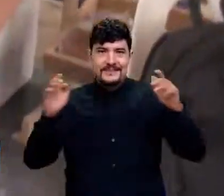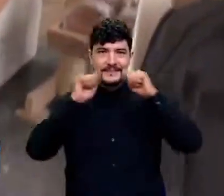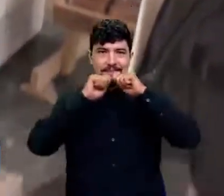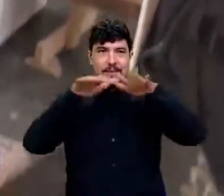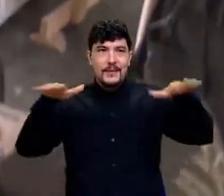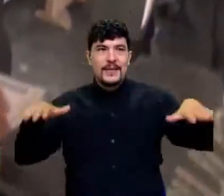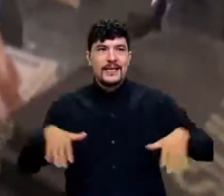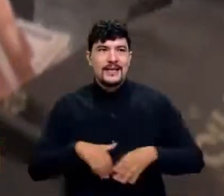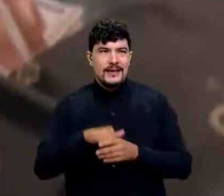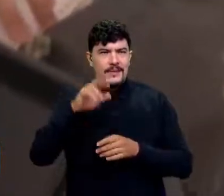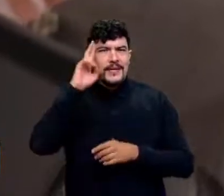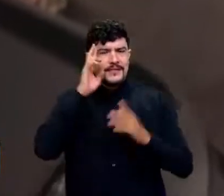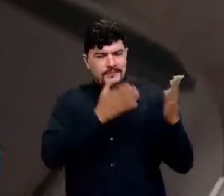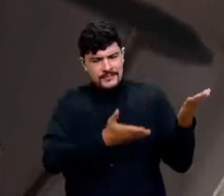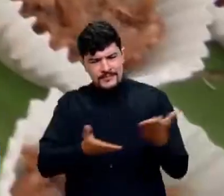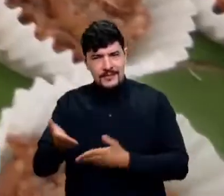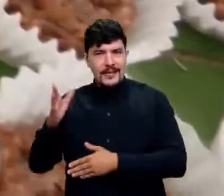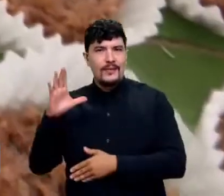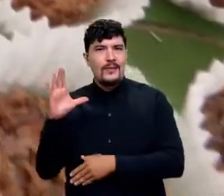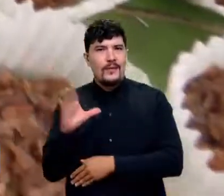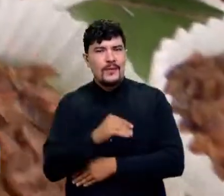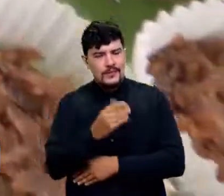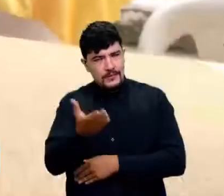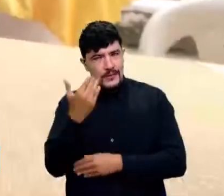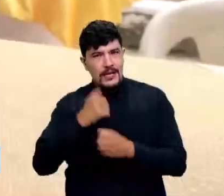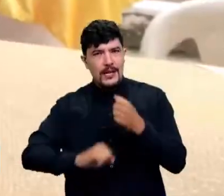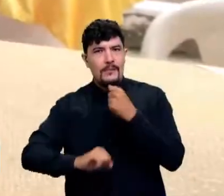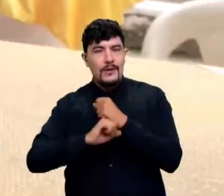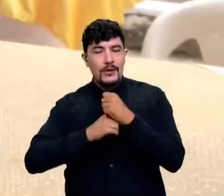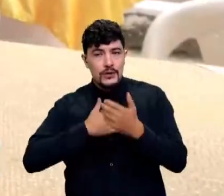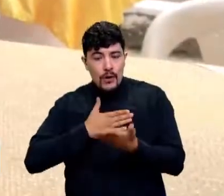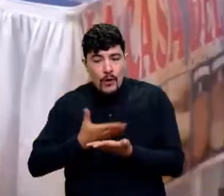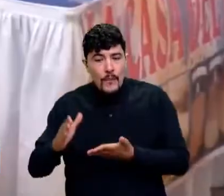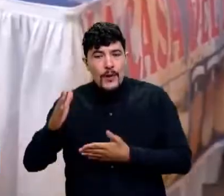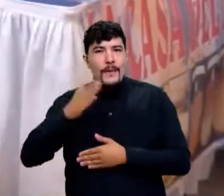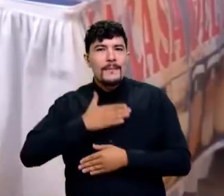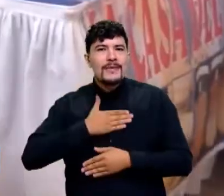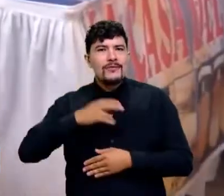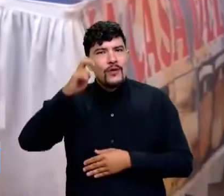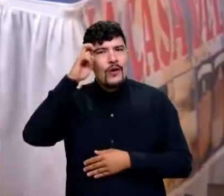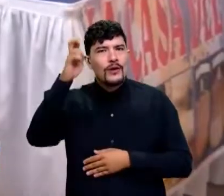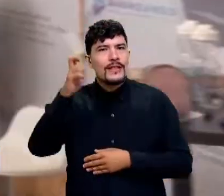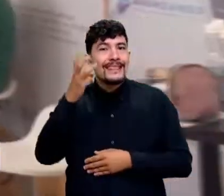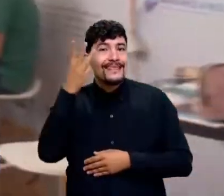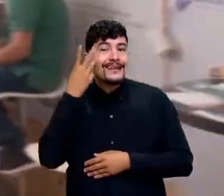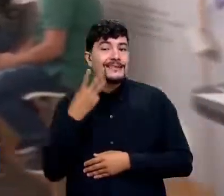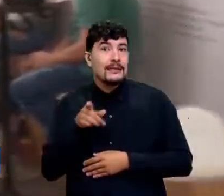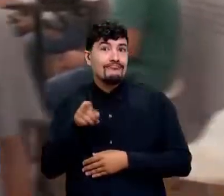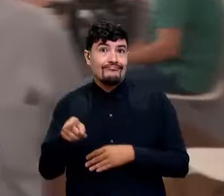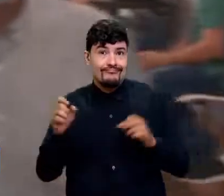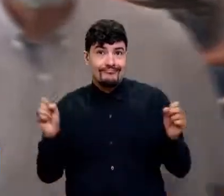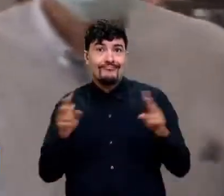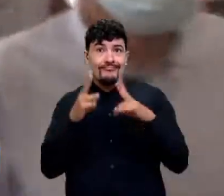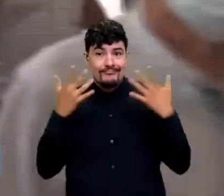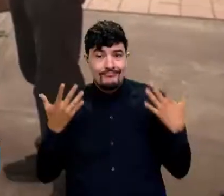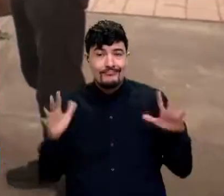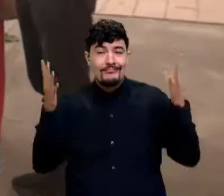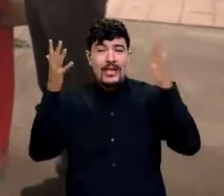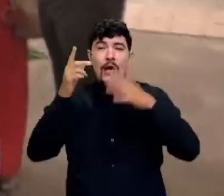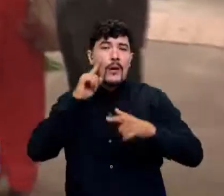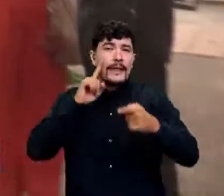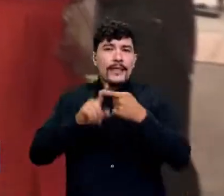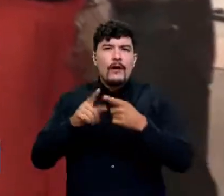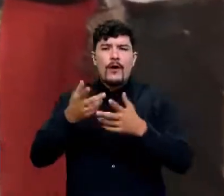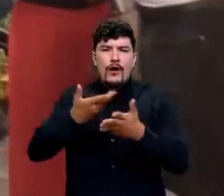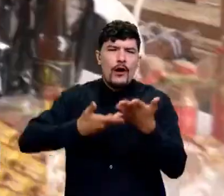bienvenidos todos para que nos apoyen yo compro en mi norte se realizará durante tres días y busca un relacionamiento comercial que le permita